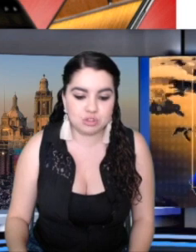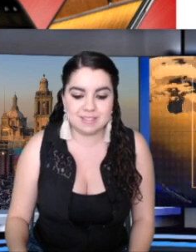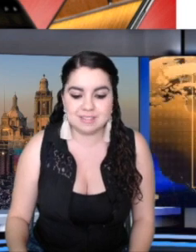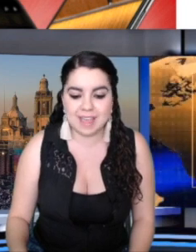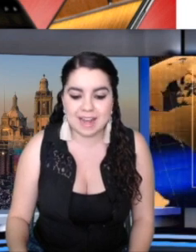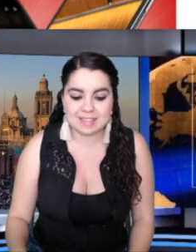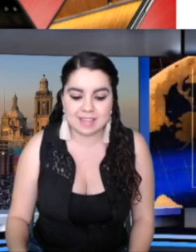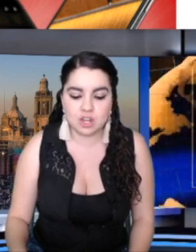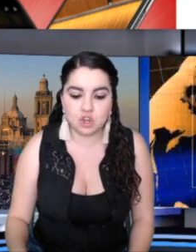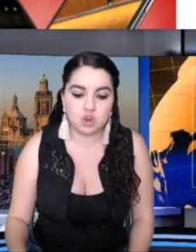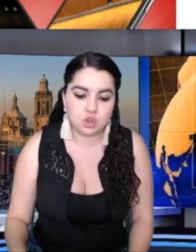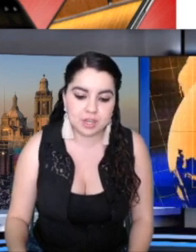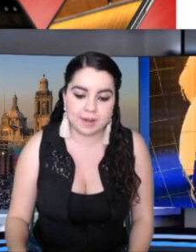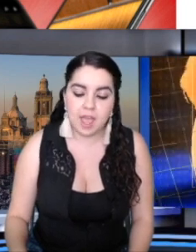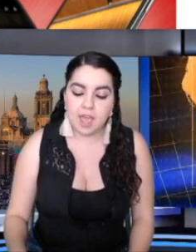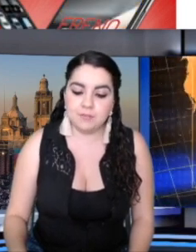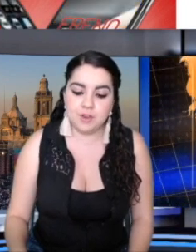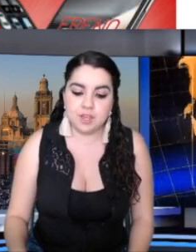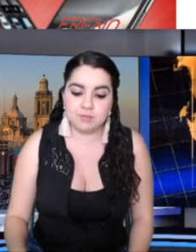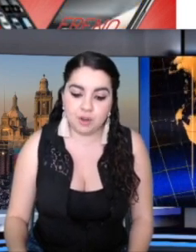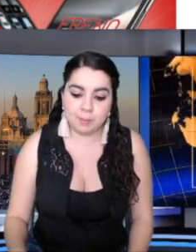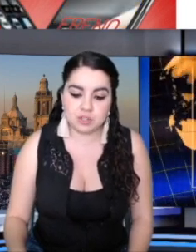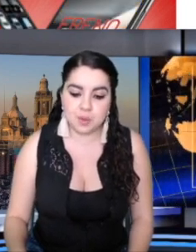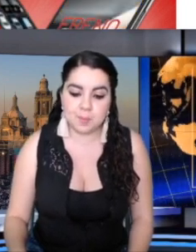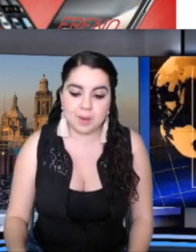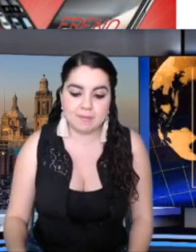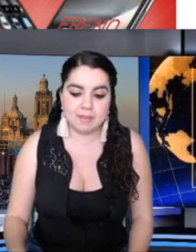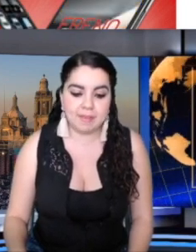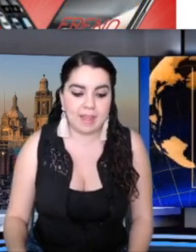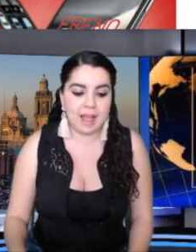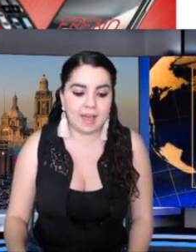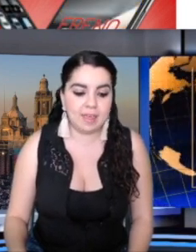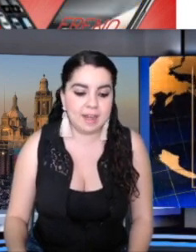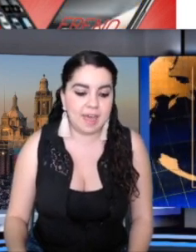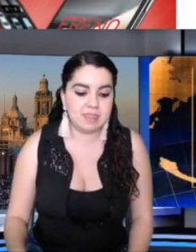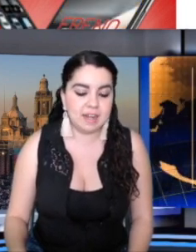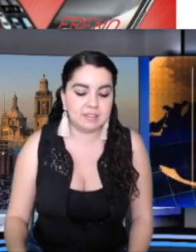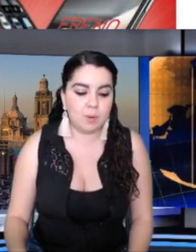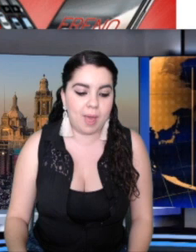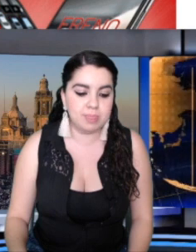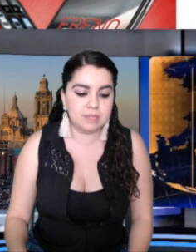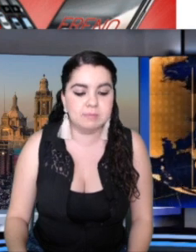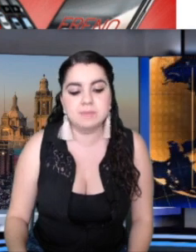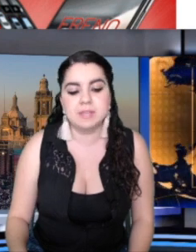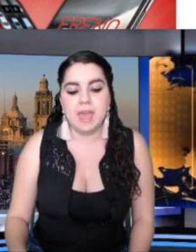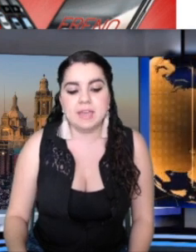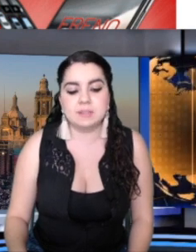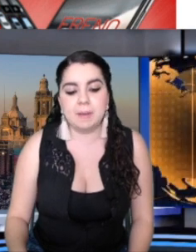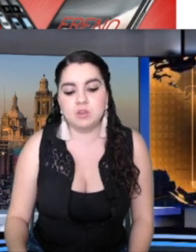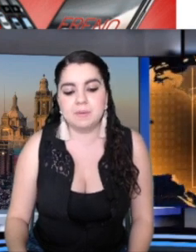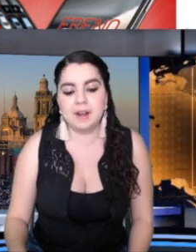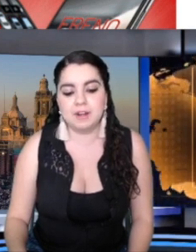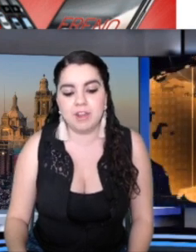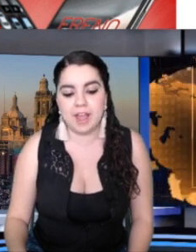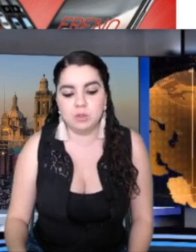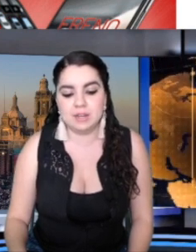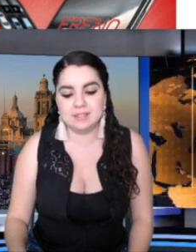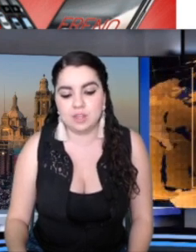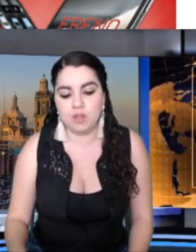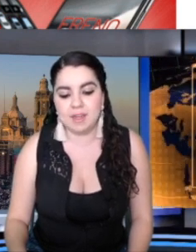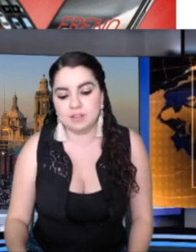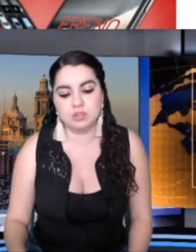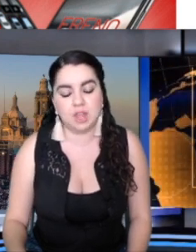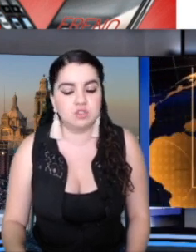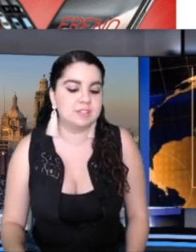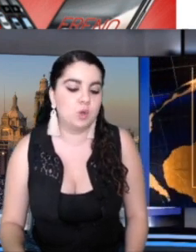fiscales sustanciales que incluyen información por la venta de la cadena de restaurantes VIPS. Este pago se verá reflejado en el